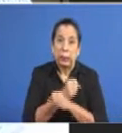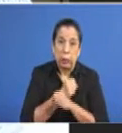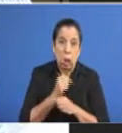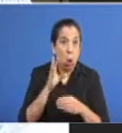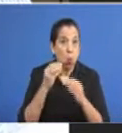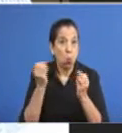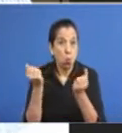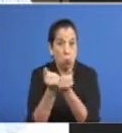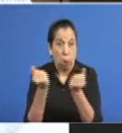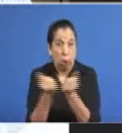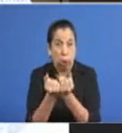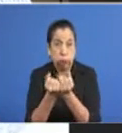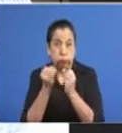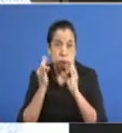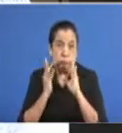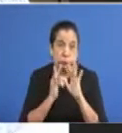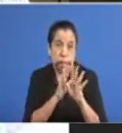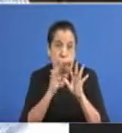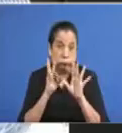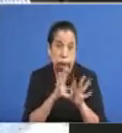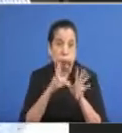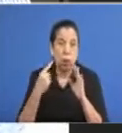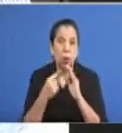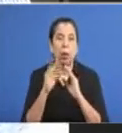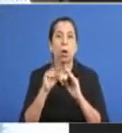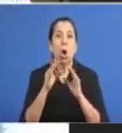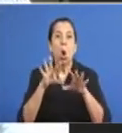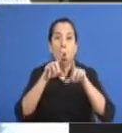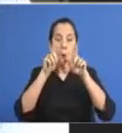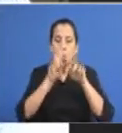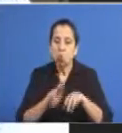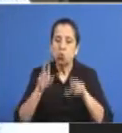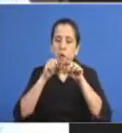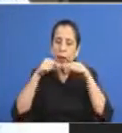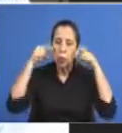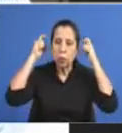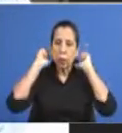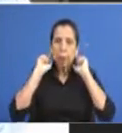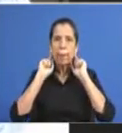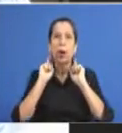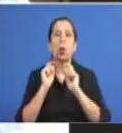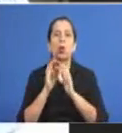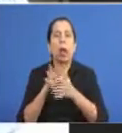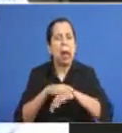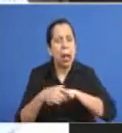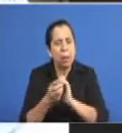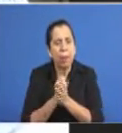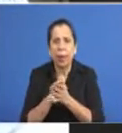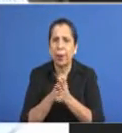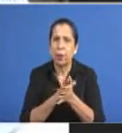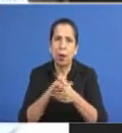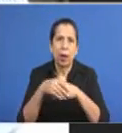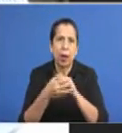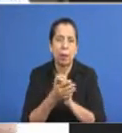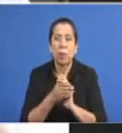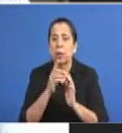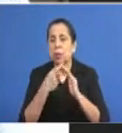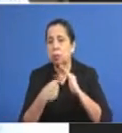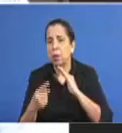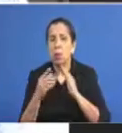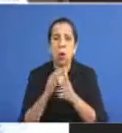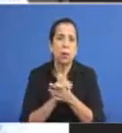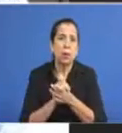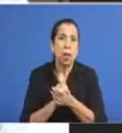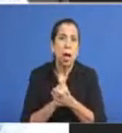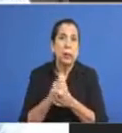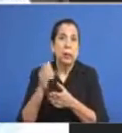personas, tener nuestra mascarilla, usar nuestra mascarilla, lavarnos con las manos, si vamos a salir, conseguir una